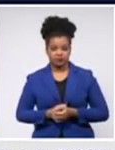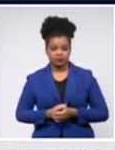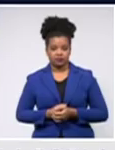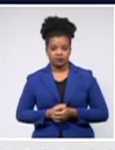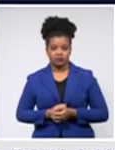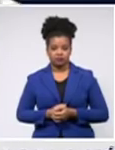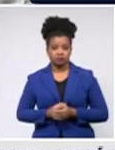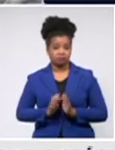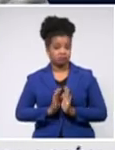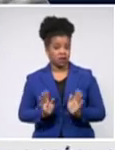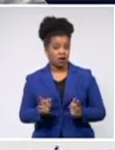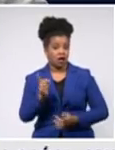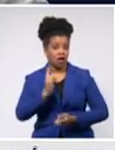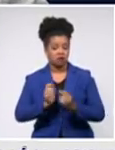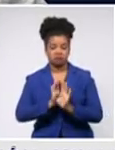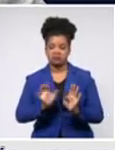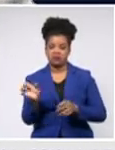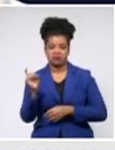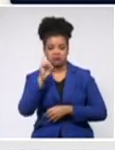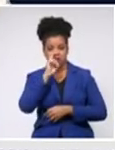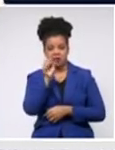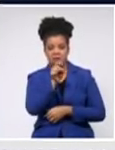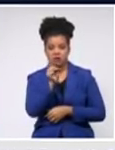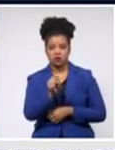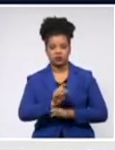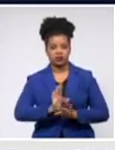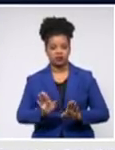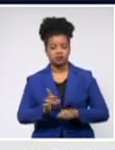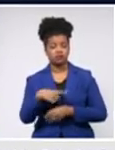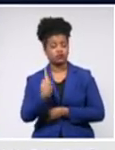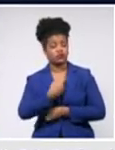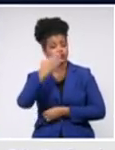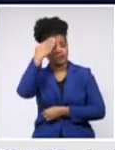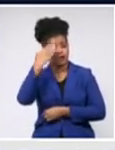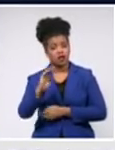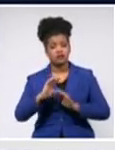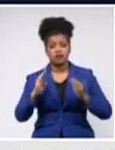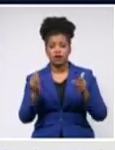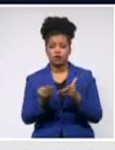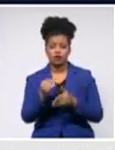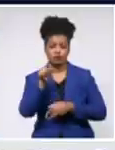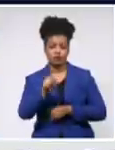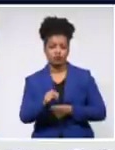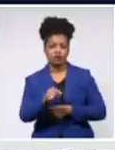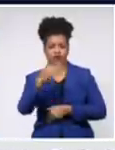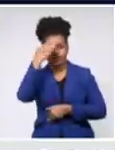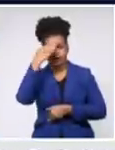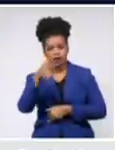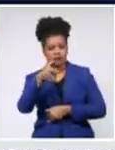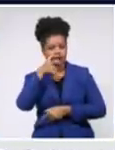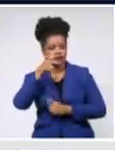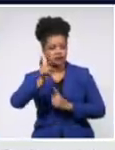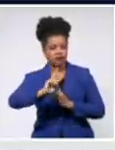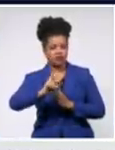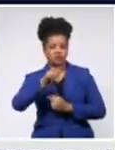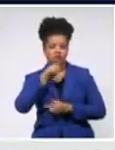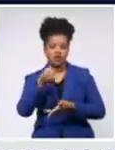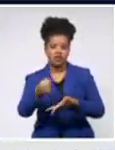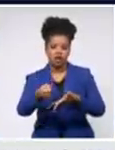queda algo más. Así terminamos la ronda de preguntas, doctor. Bueno, pues agradecerle a todos ustedes el acompañamiento y la posibilidad de esta